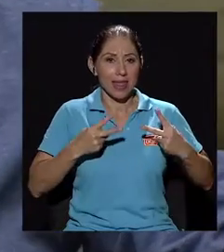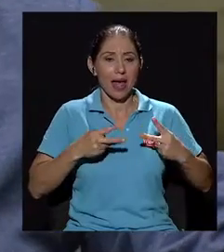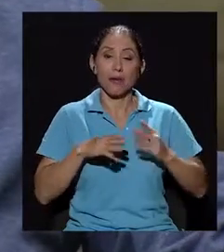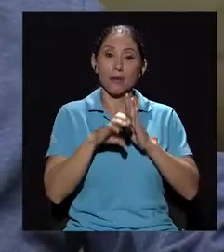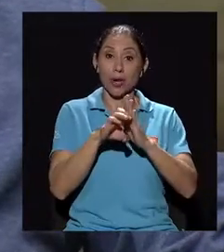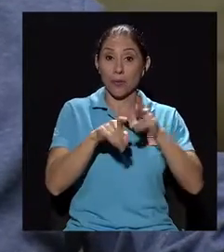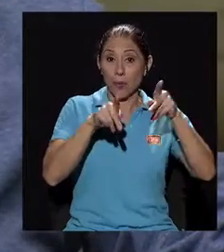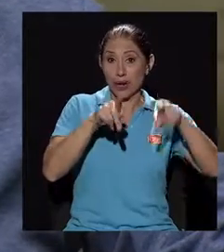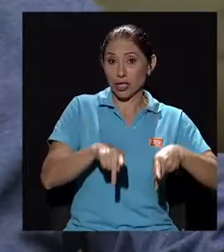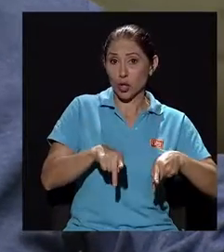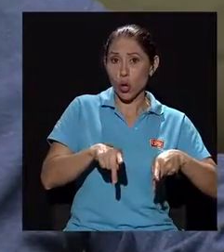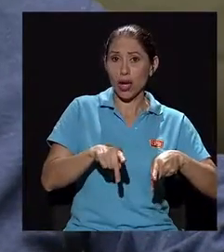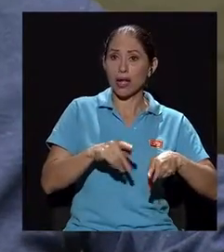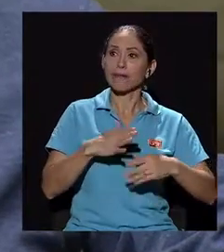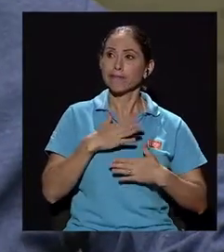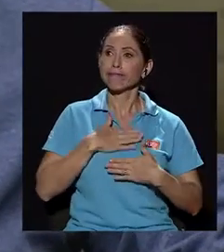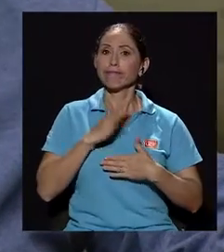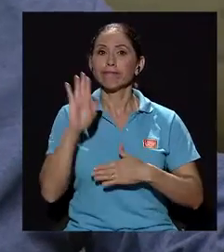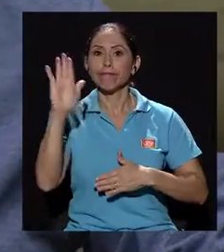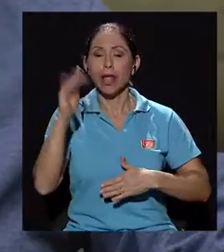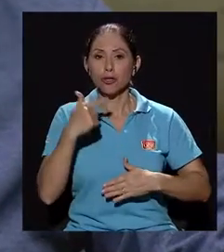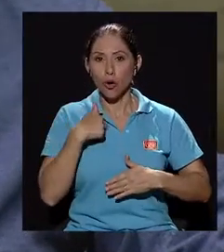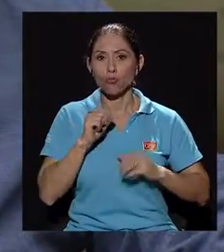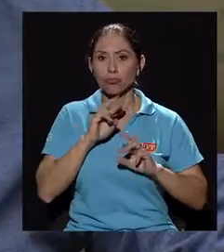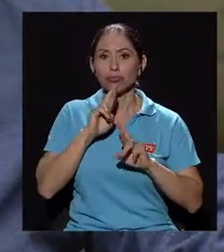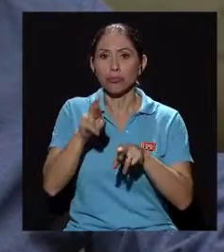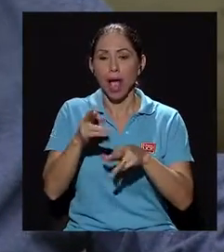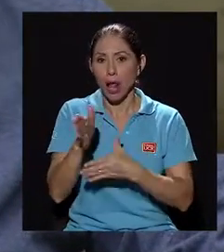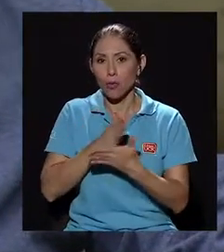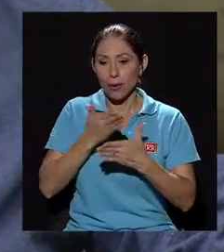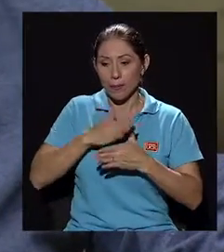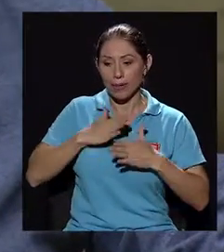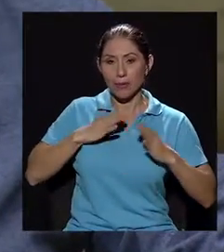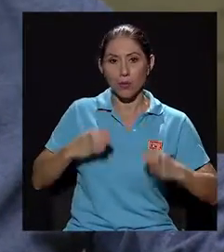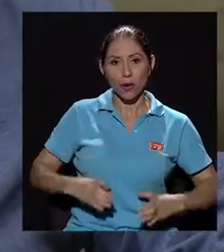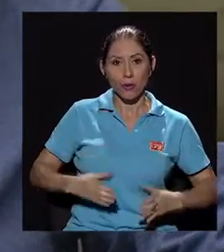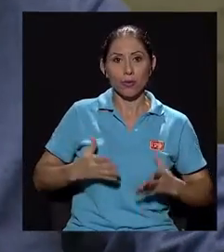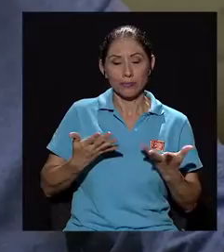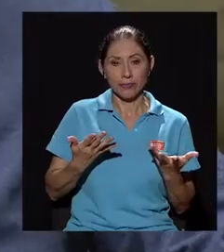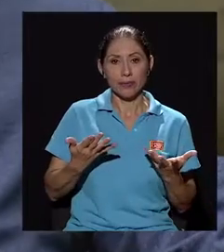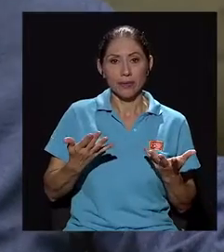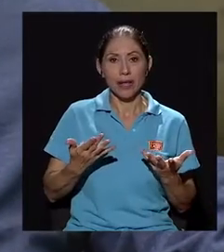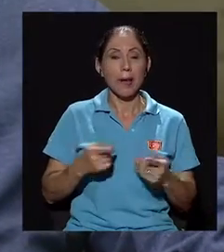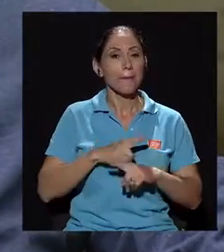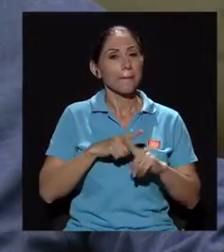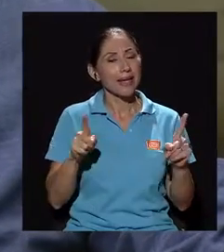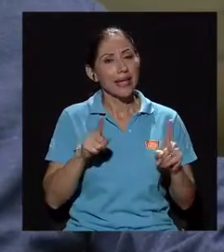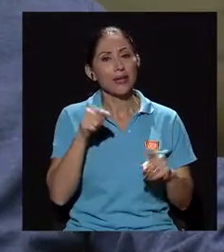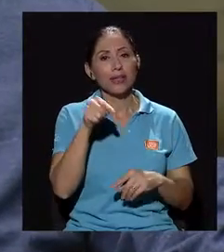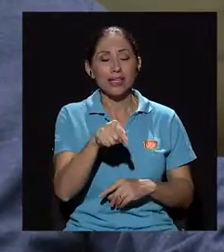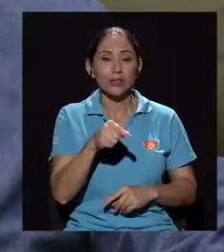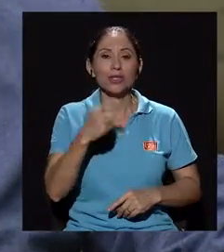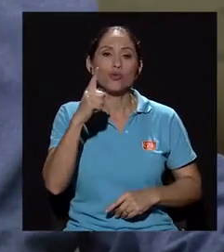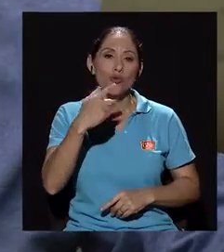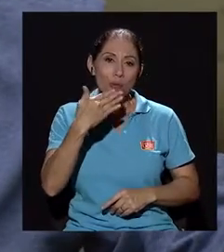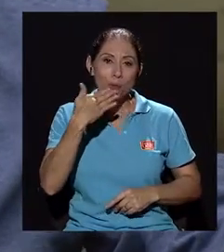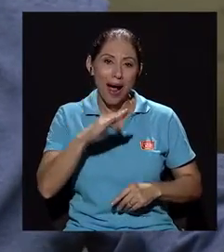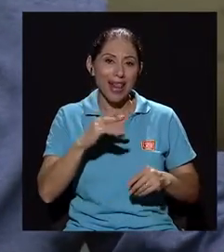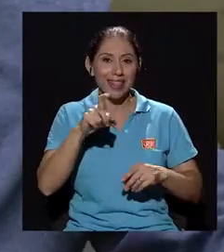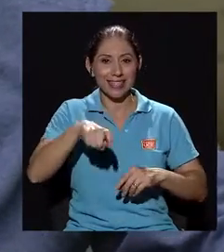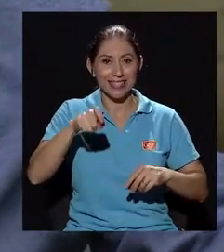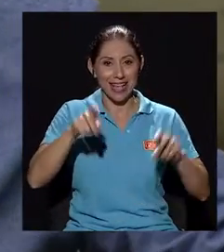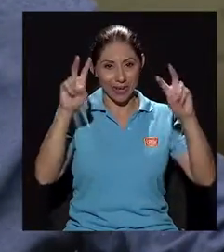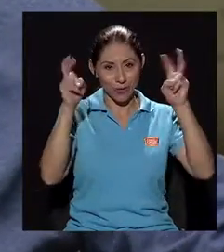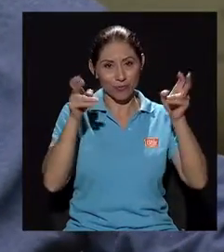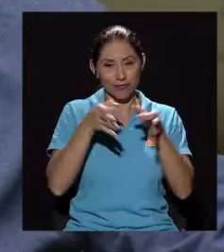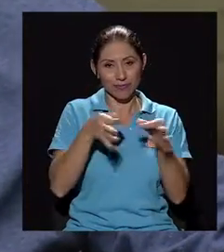digamos, para poder ser donante. No obstante, hablábamos de que era a veces, o sea, es un mal necesario, porque a veces, digamos, no